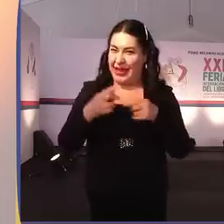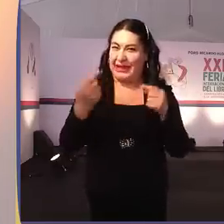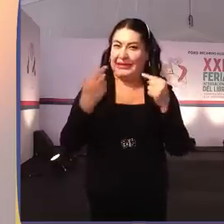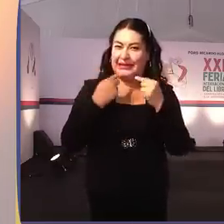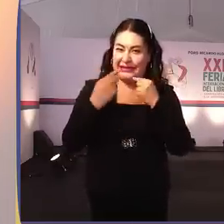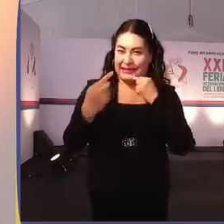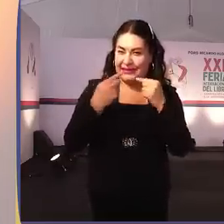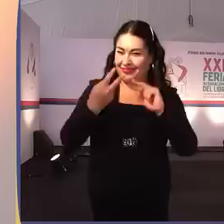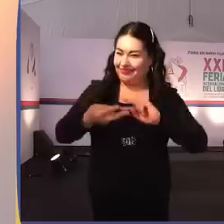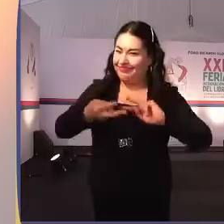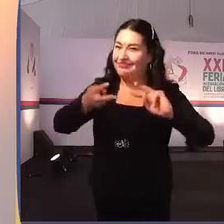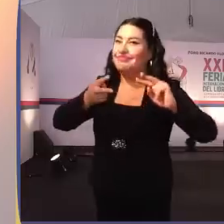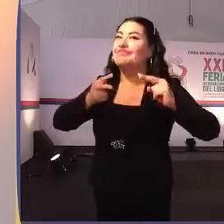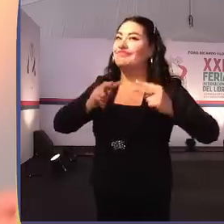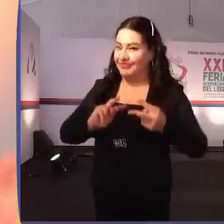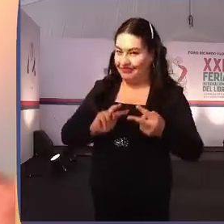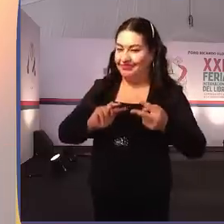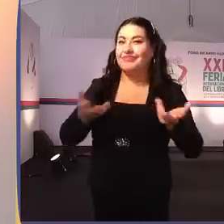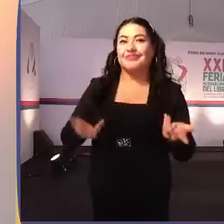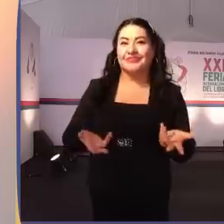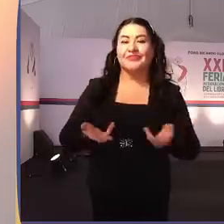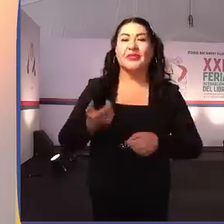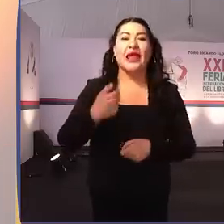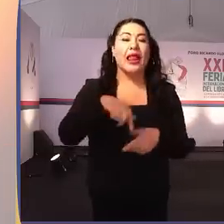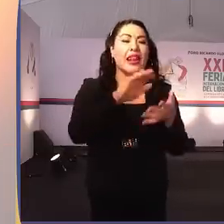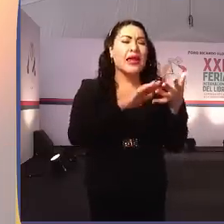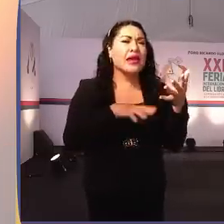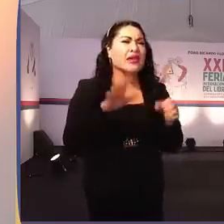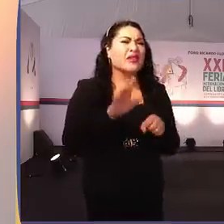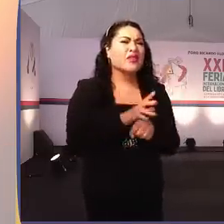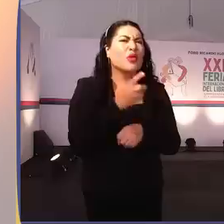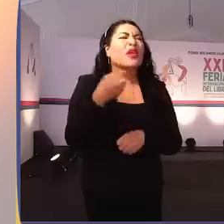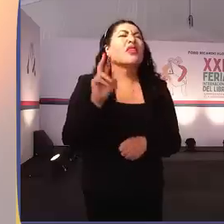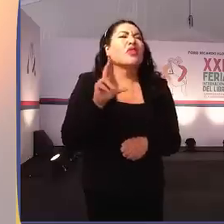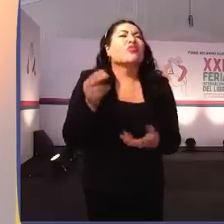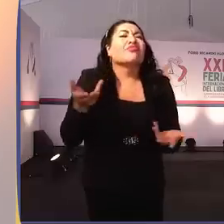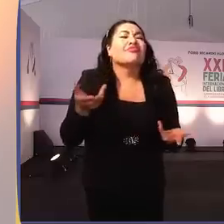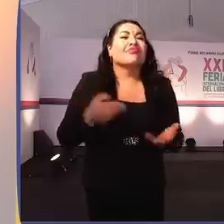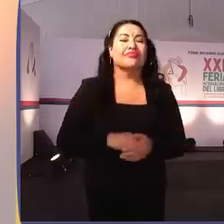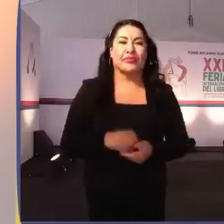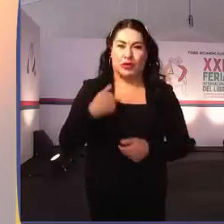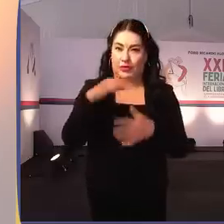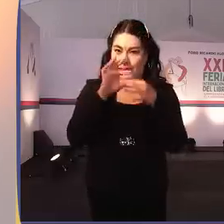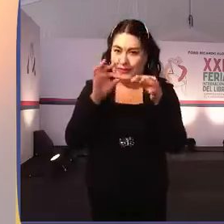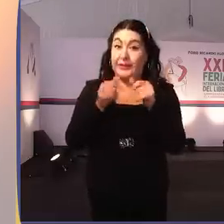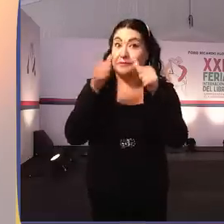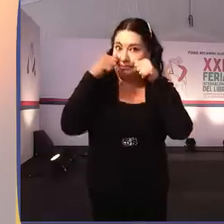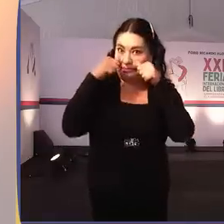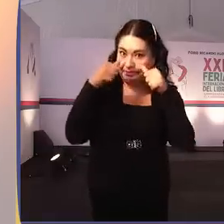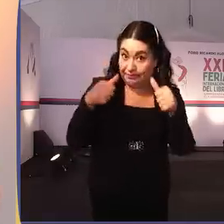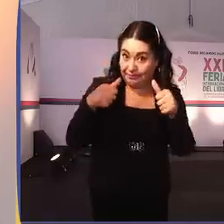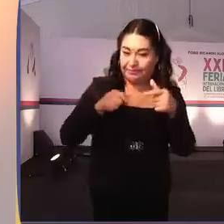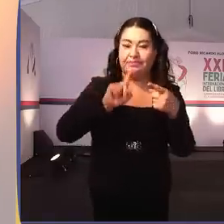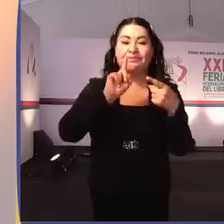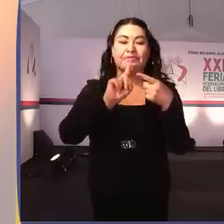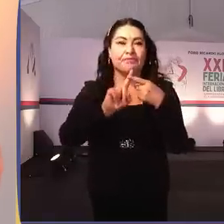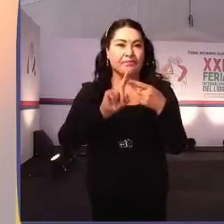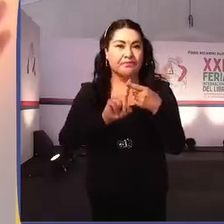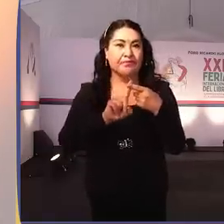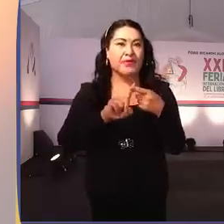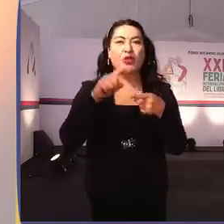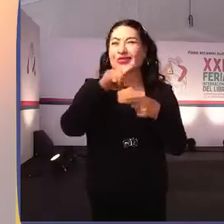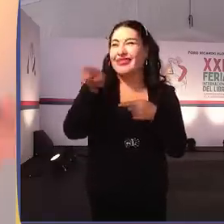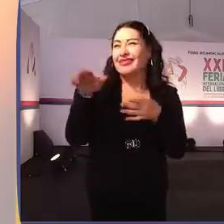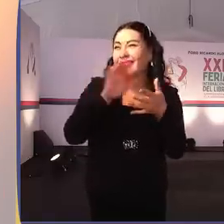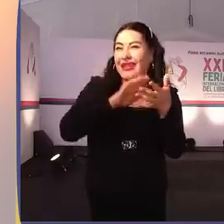parece? ¿Por qué no leer? Fíjense, les voy a ir explicando. Pongan atención. Primero que nada, no